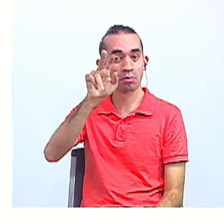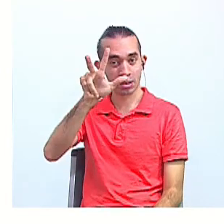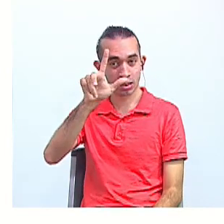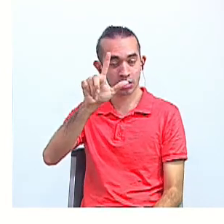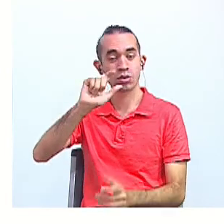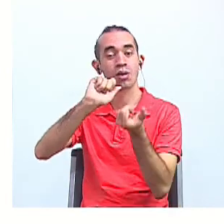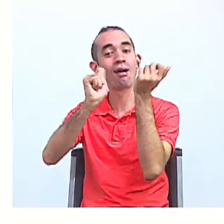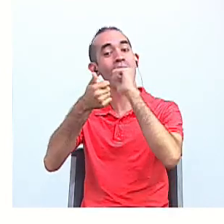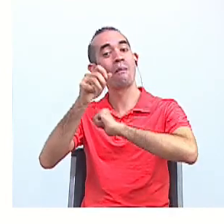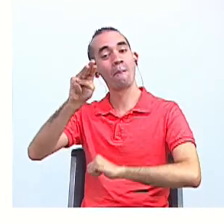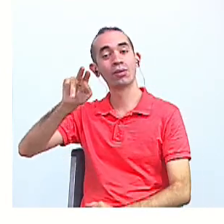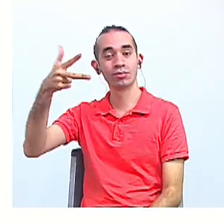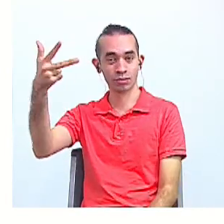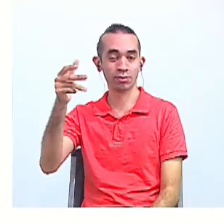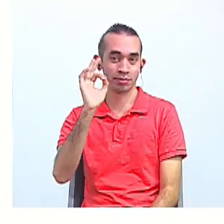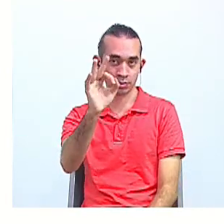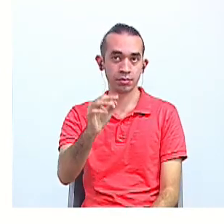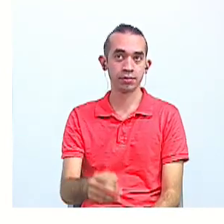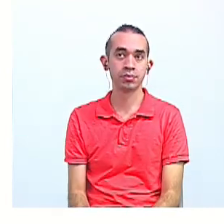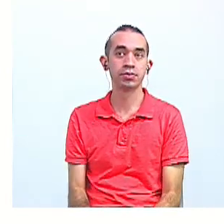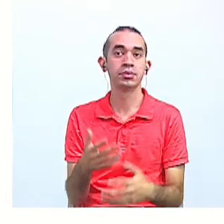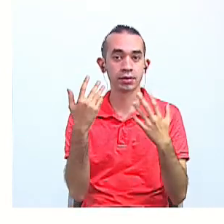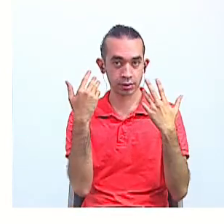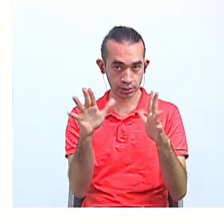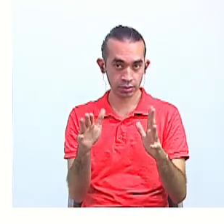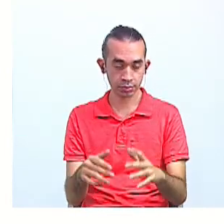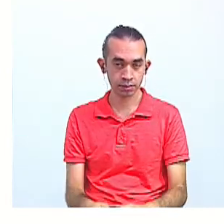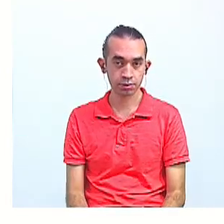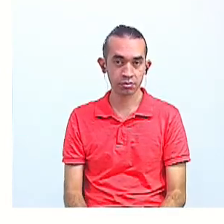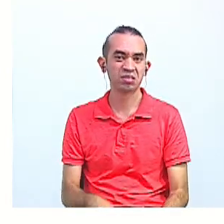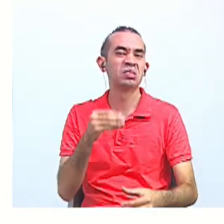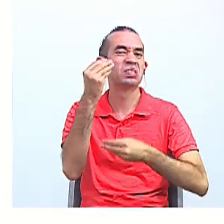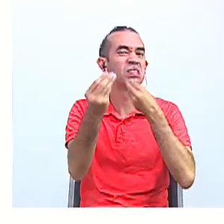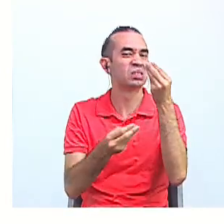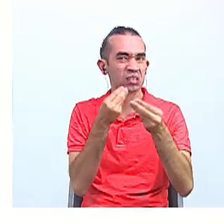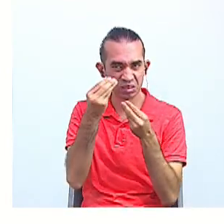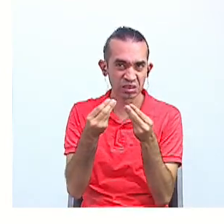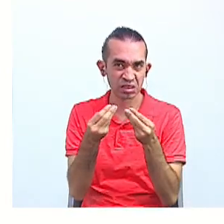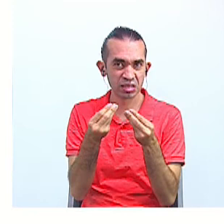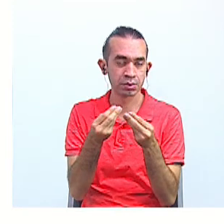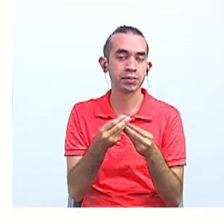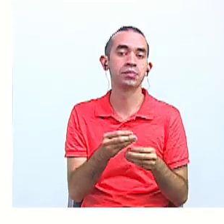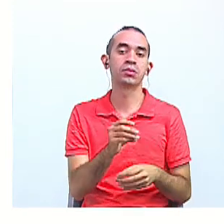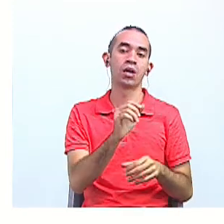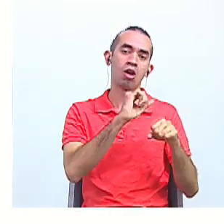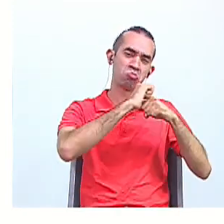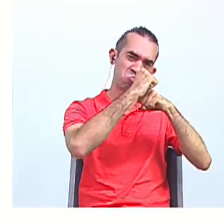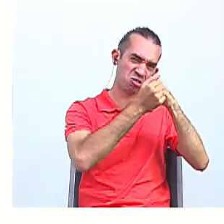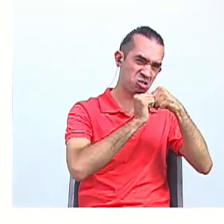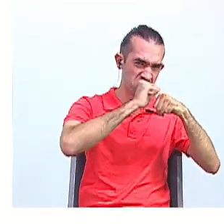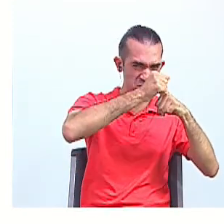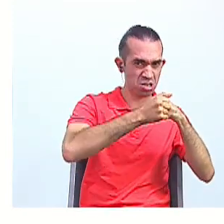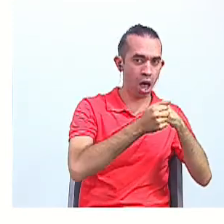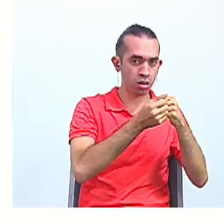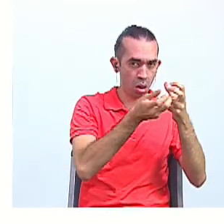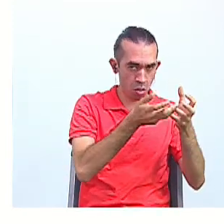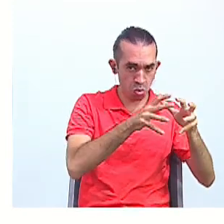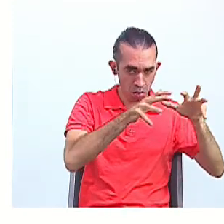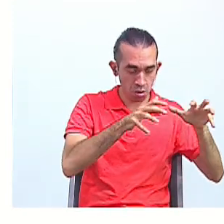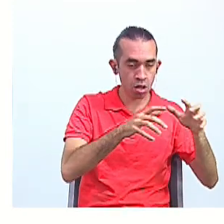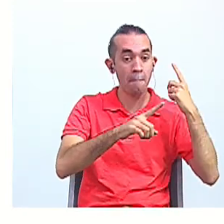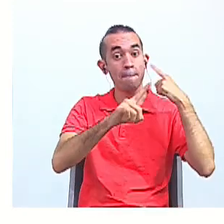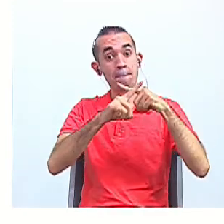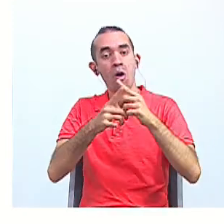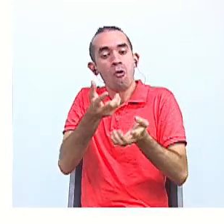metros cúbicos. Muy bien. Ahora entonces lo que hacemos es multiplicar la densidad del líquido por la gravedad por